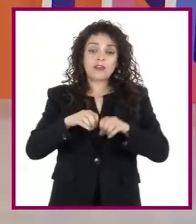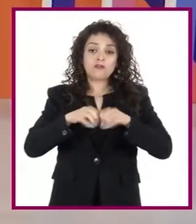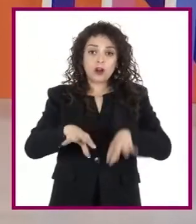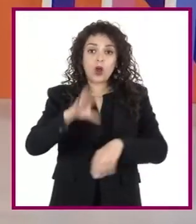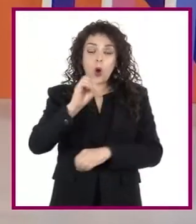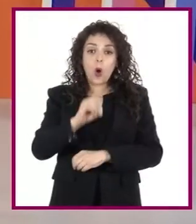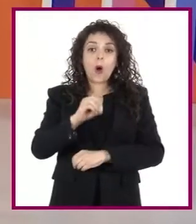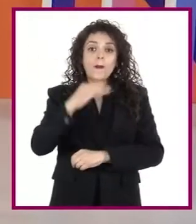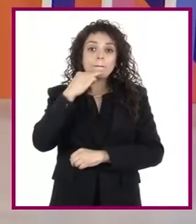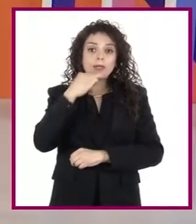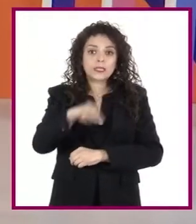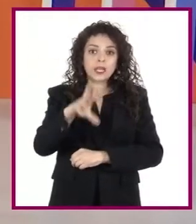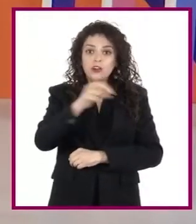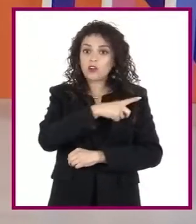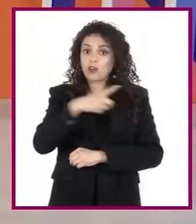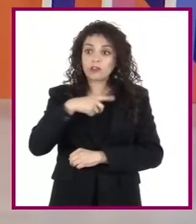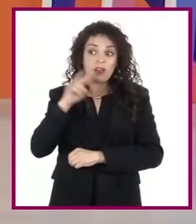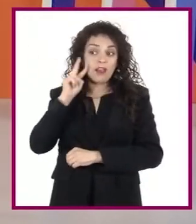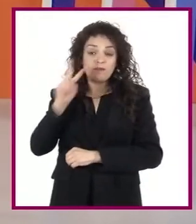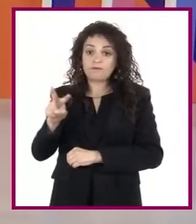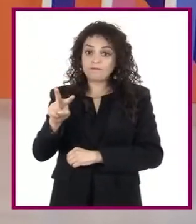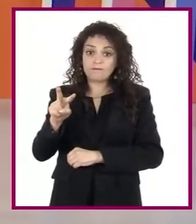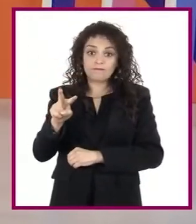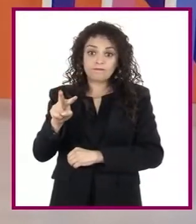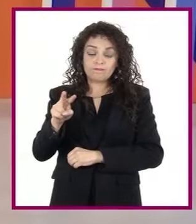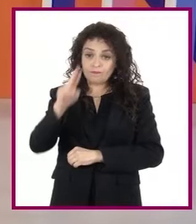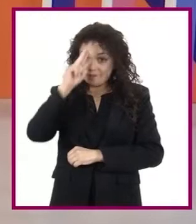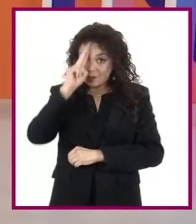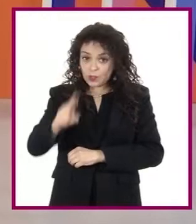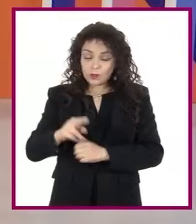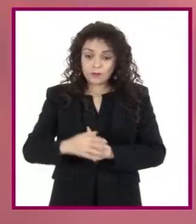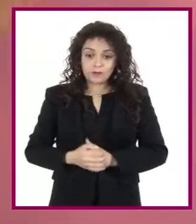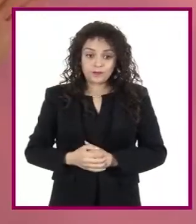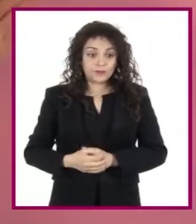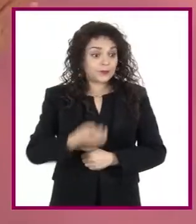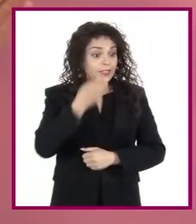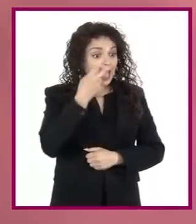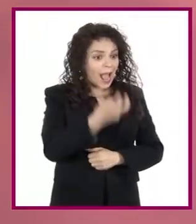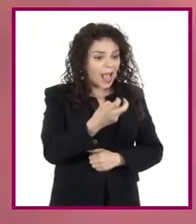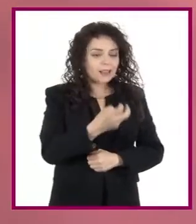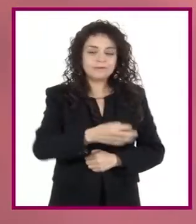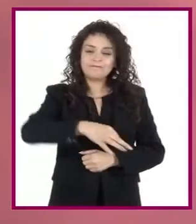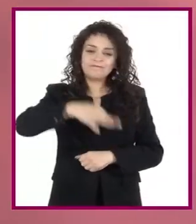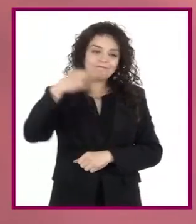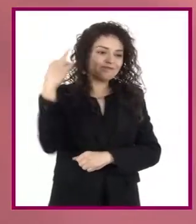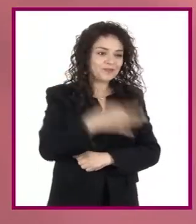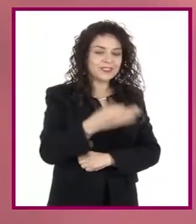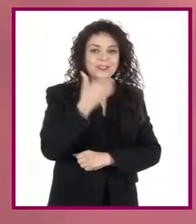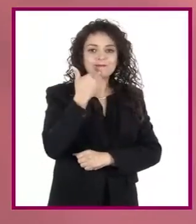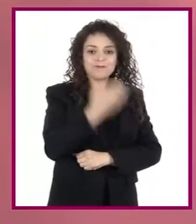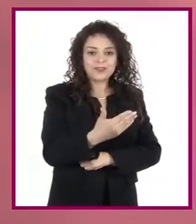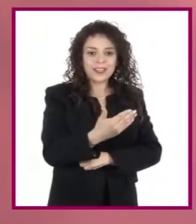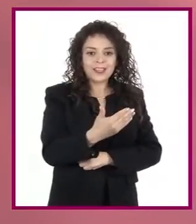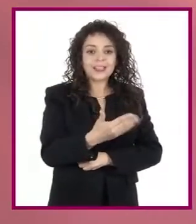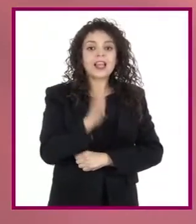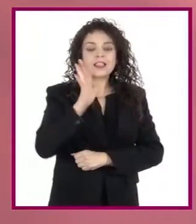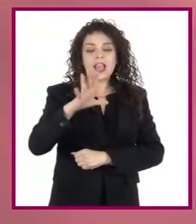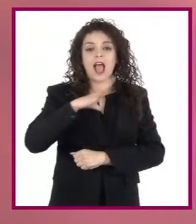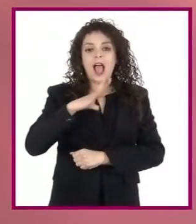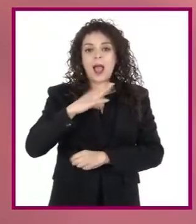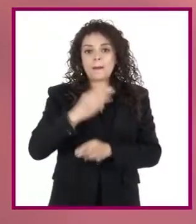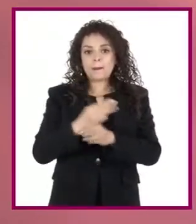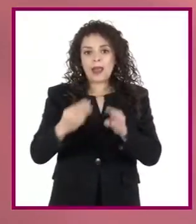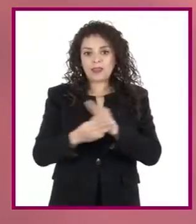que no deberían estar viendo. Esa interpretación me parece atinada y creo que ya tenemos material para tu